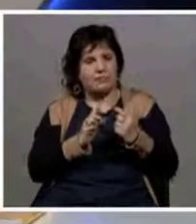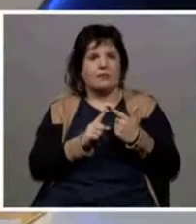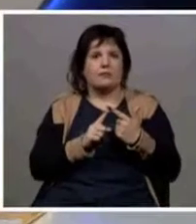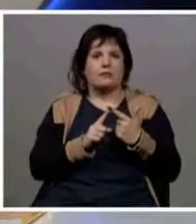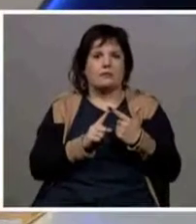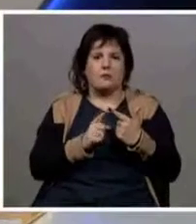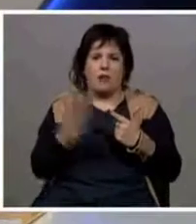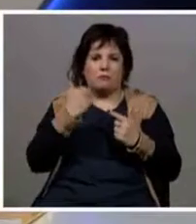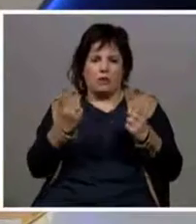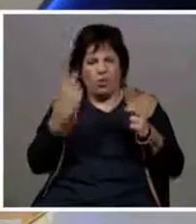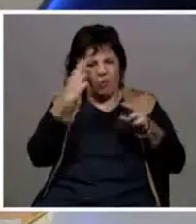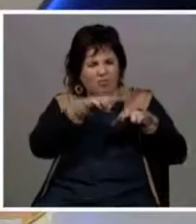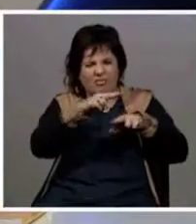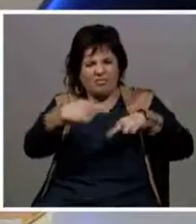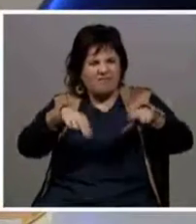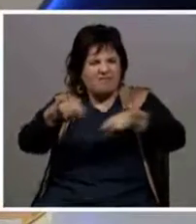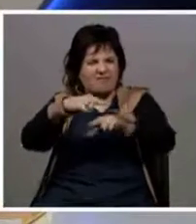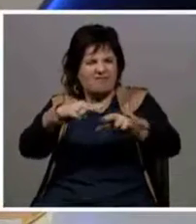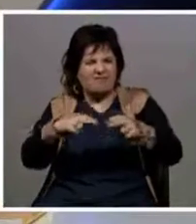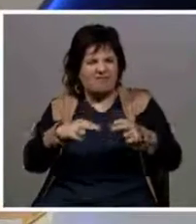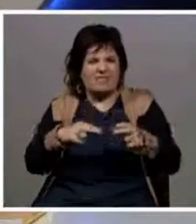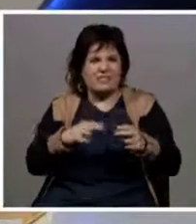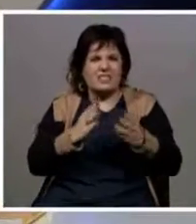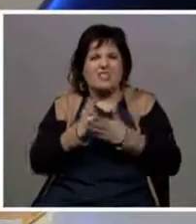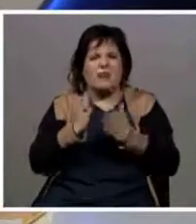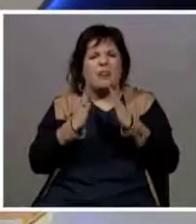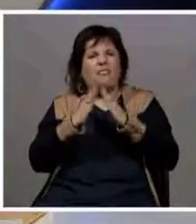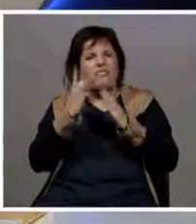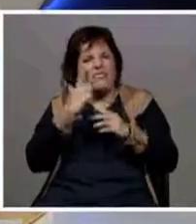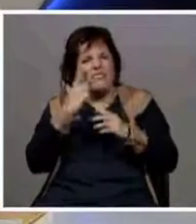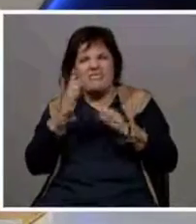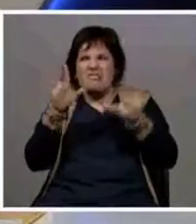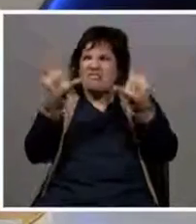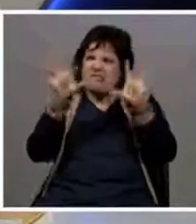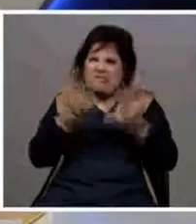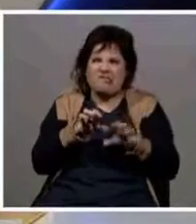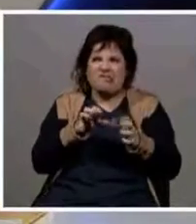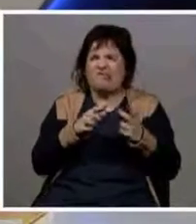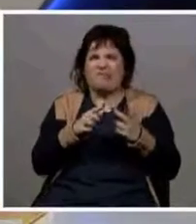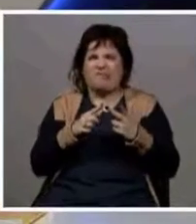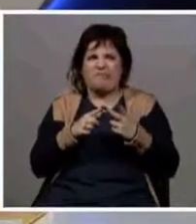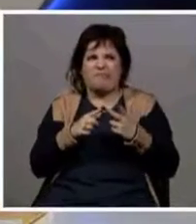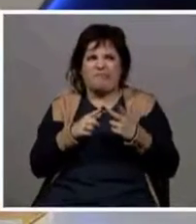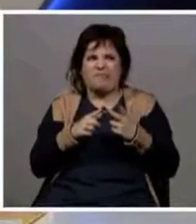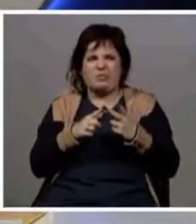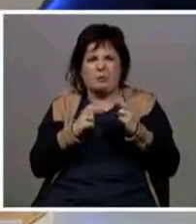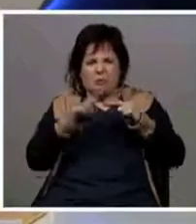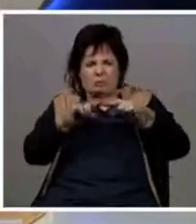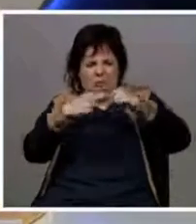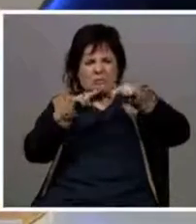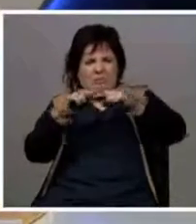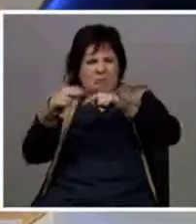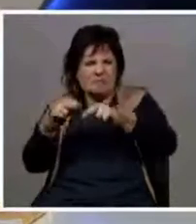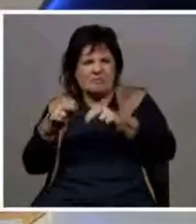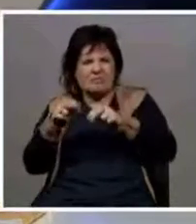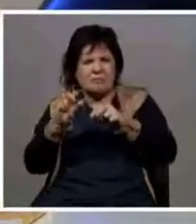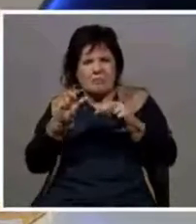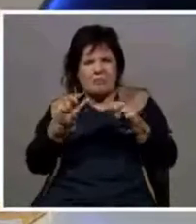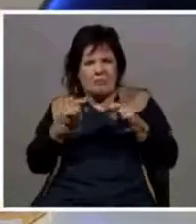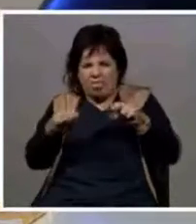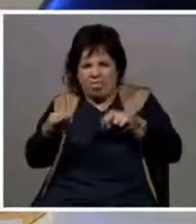esta cosa que son viviendas eran precarias con hacinamiento con pocas posibilidades